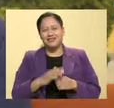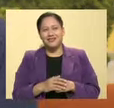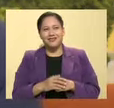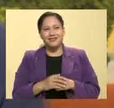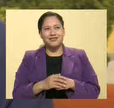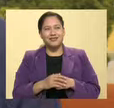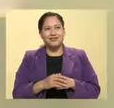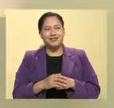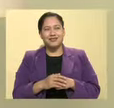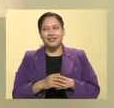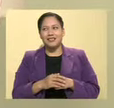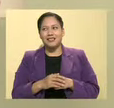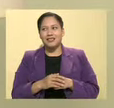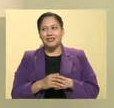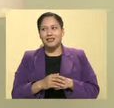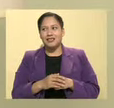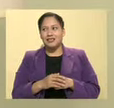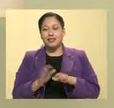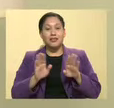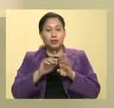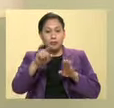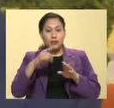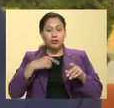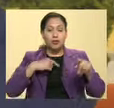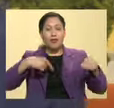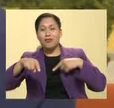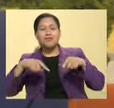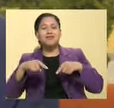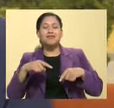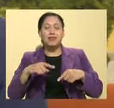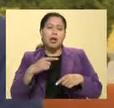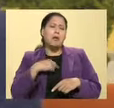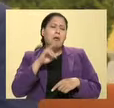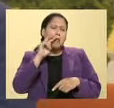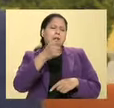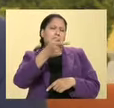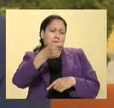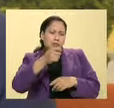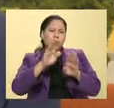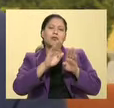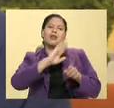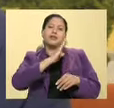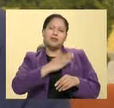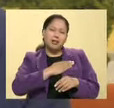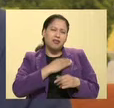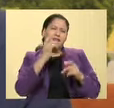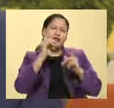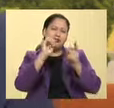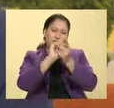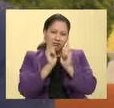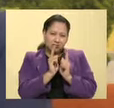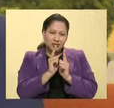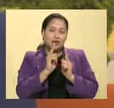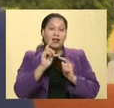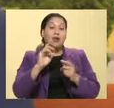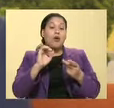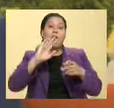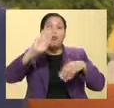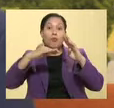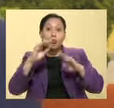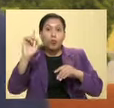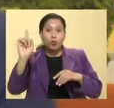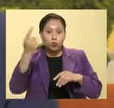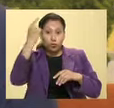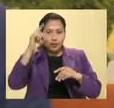Exacto. No soy pambolero. No puede ser. Mira, yo veo el fútbol cuando hay Liga Española, cuando hay Mundial, ahí soy de